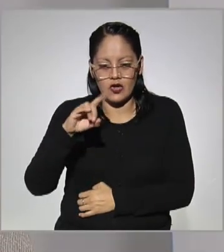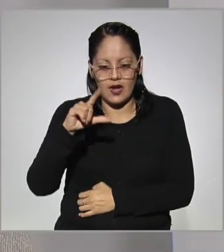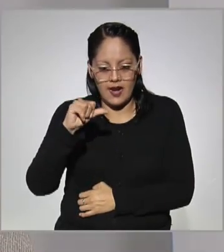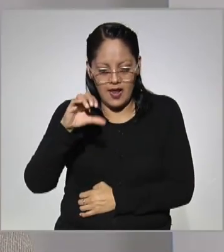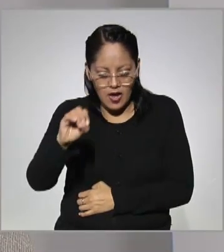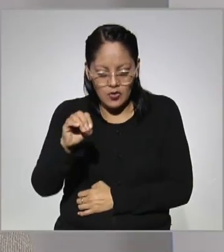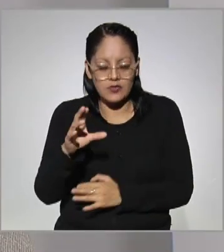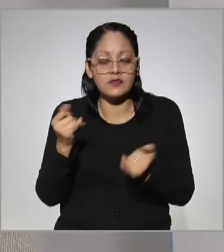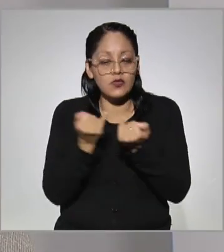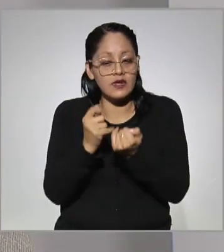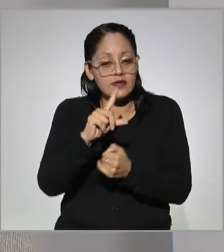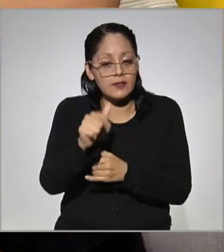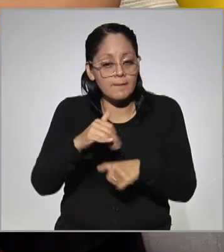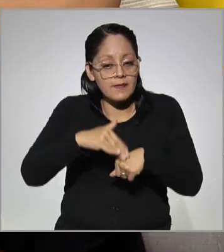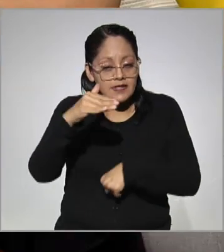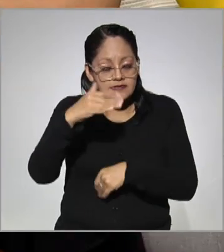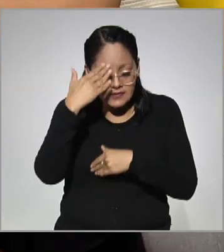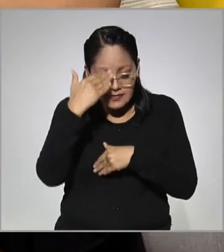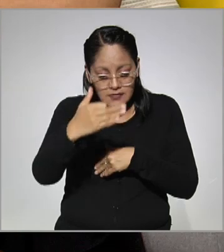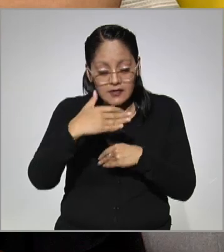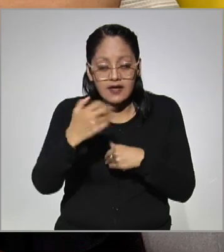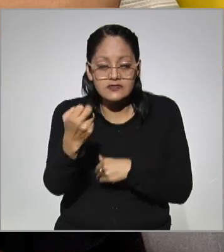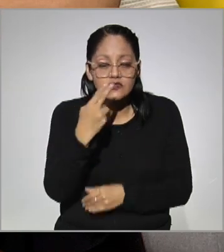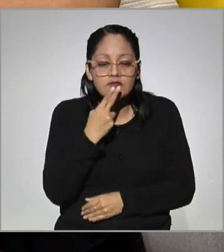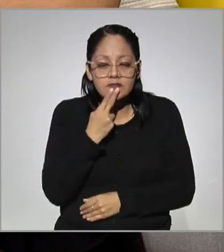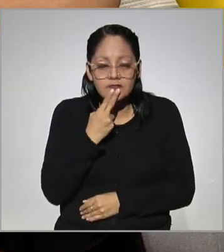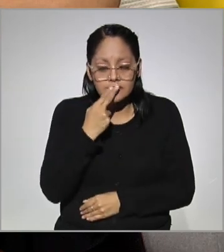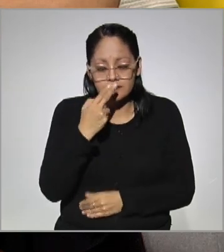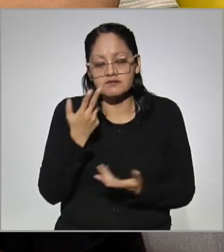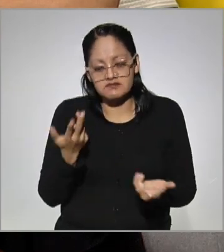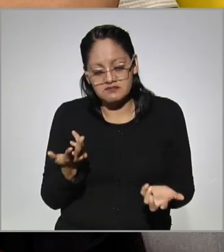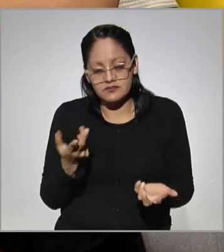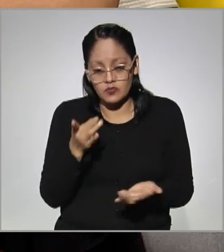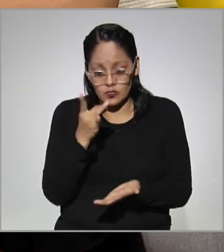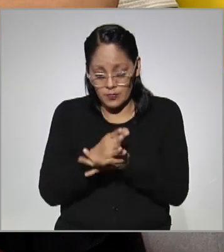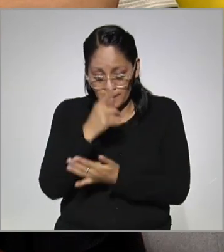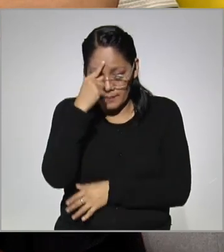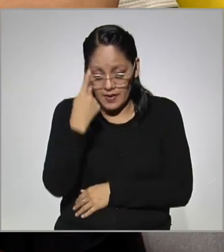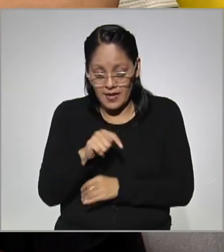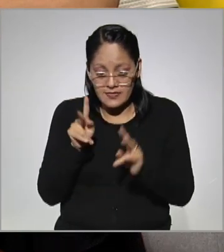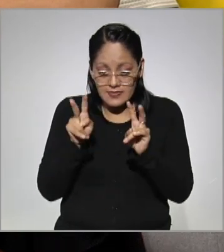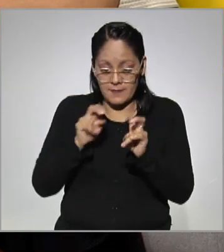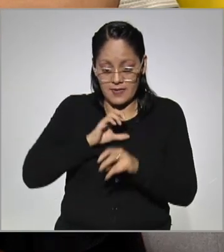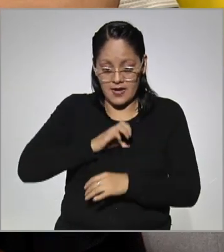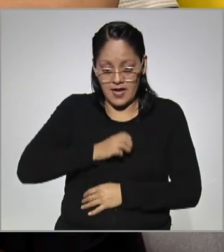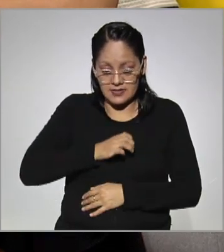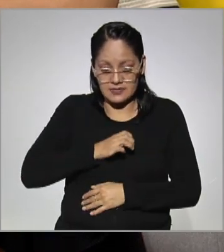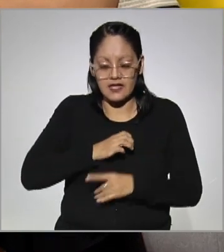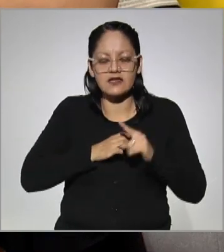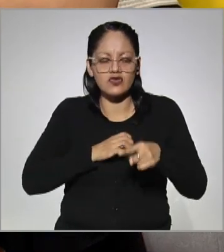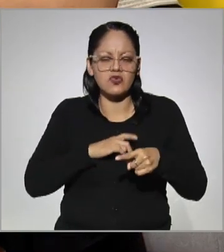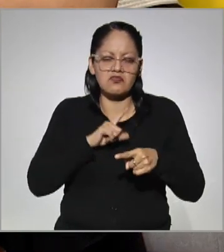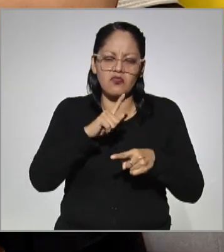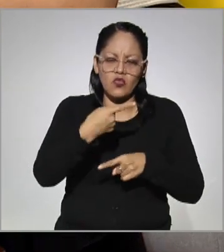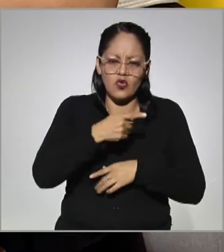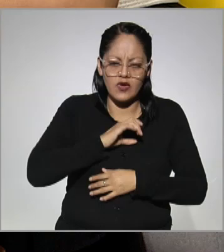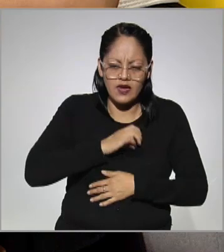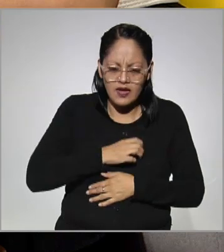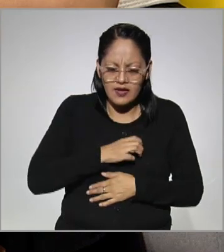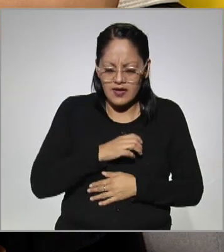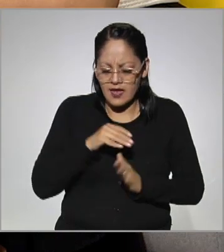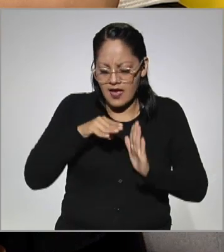que platicamos eso, pero el Papá Nicolau también nos sirve, ¿verdad? No nada más para el tema de cáncer, sino para ver el tema hormonal, para ver el